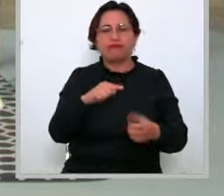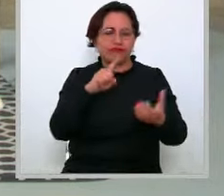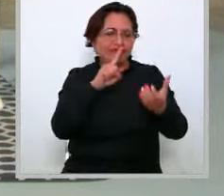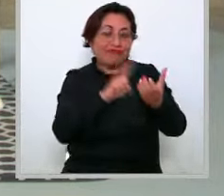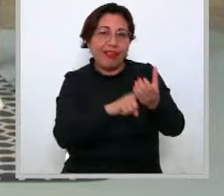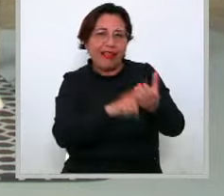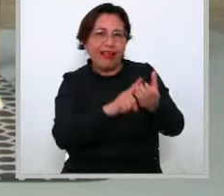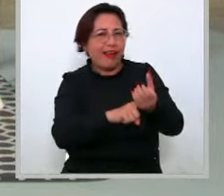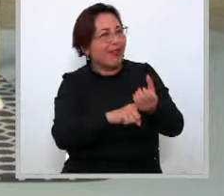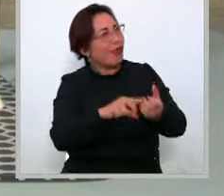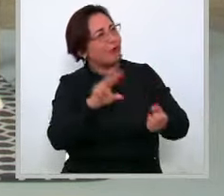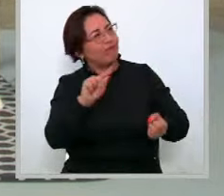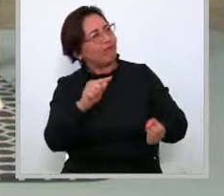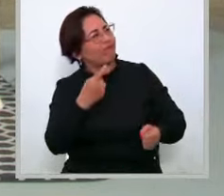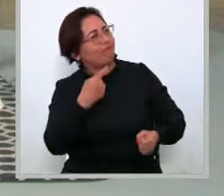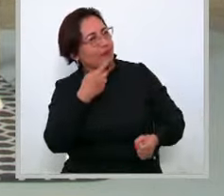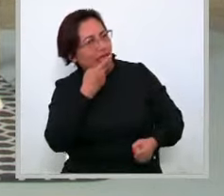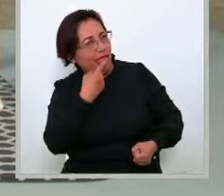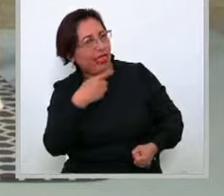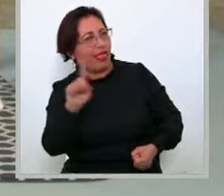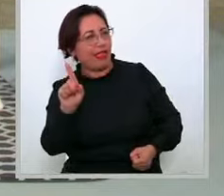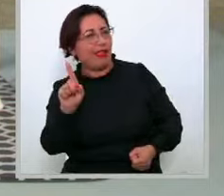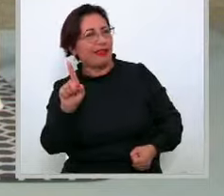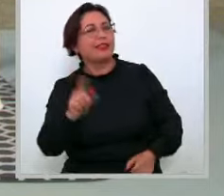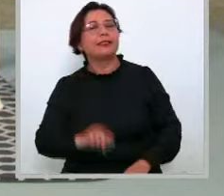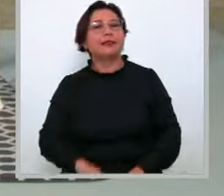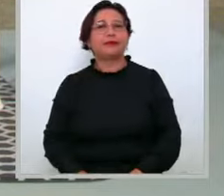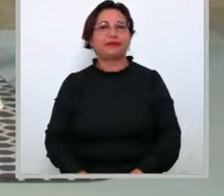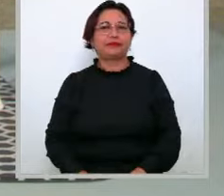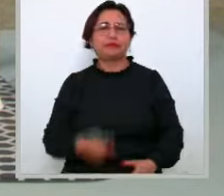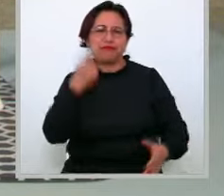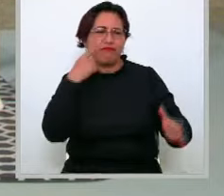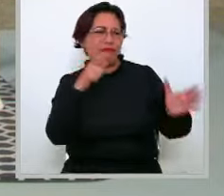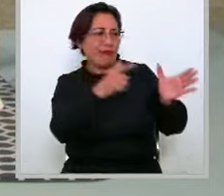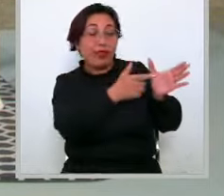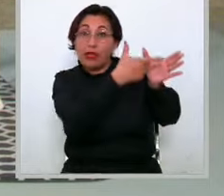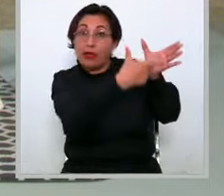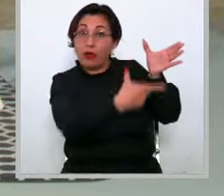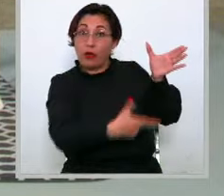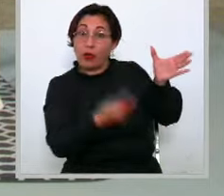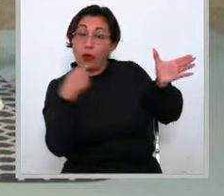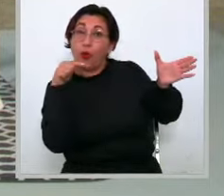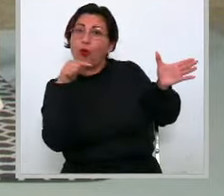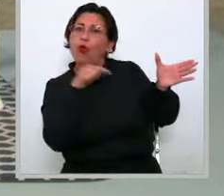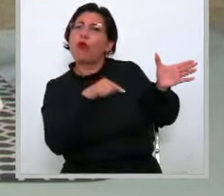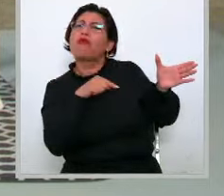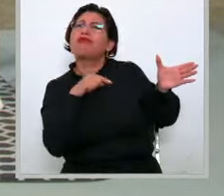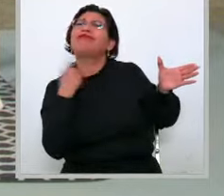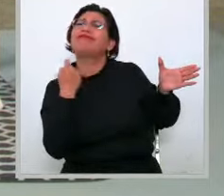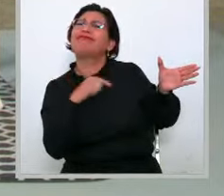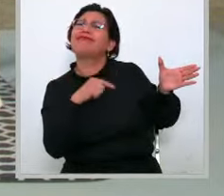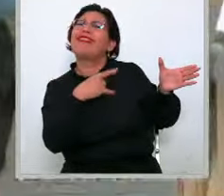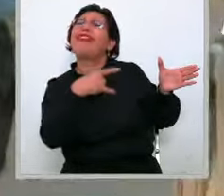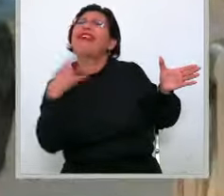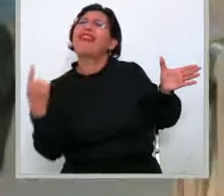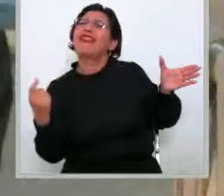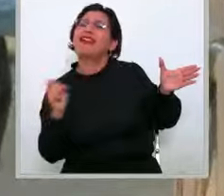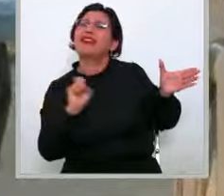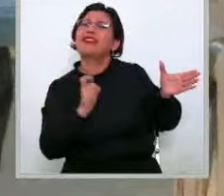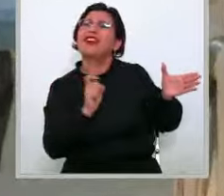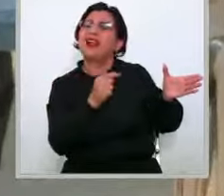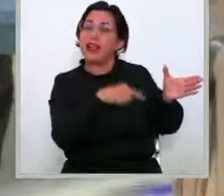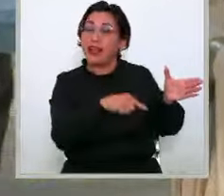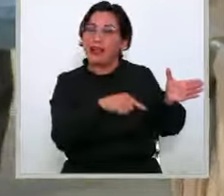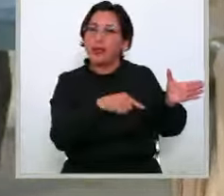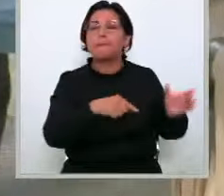lo mostramos a la cámara? Sí. Vamos a que todas las personas puedan ver esta portada de este cuento. Y dime un poco, ¿de qué habla este cuento, Dana? De